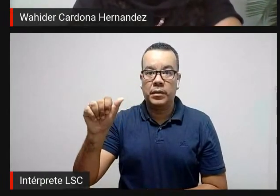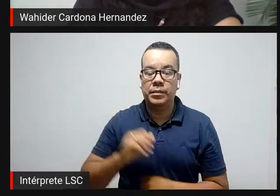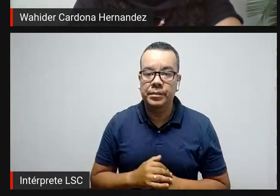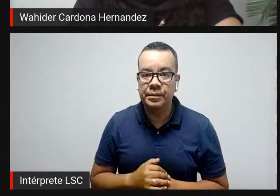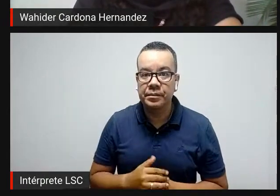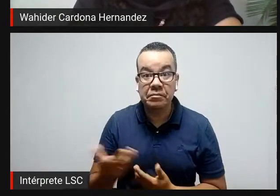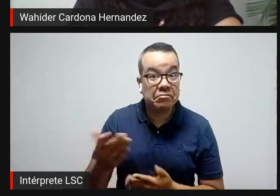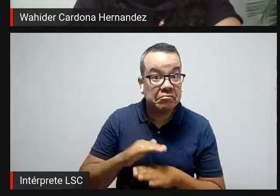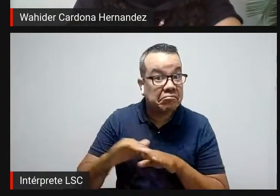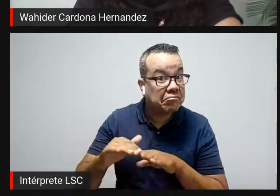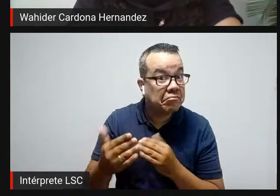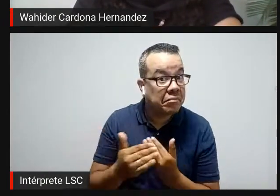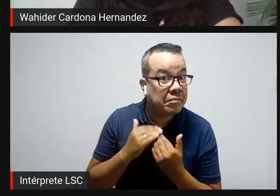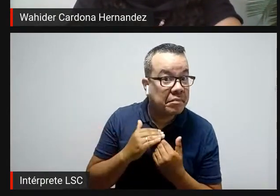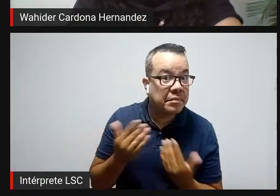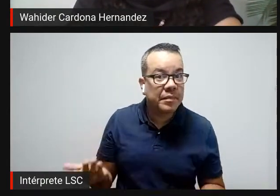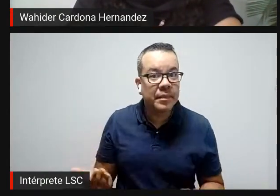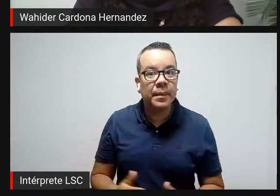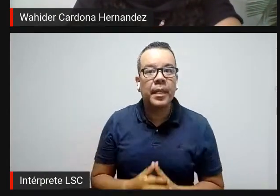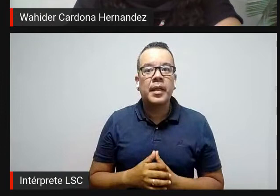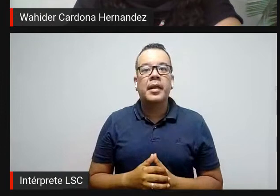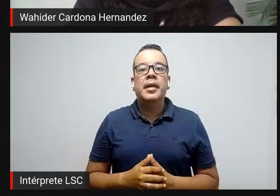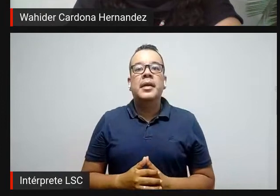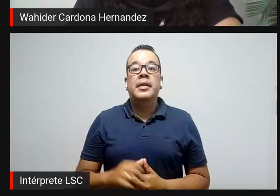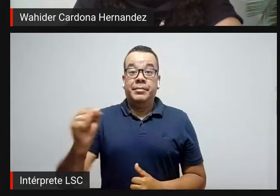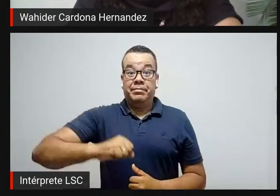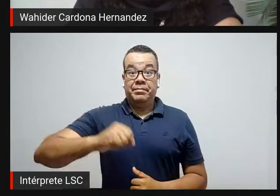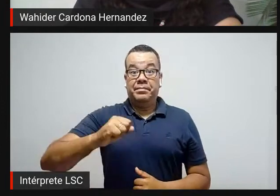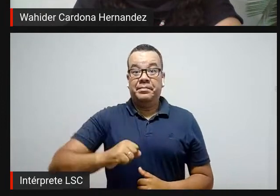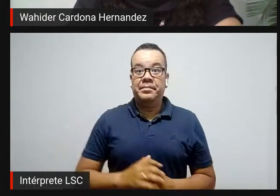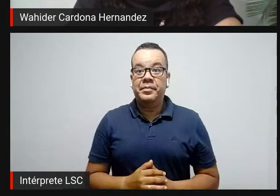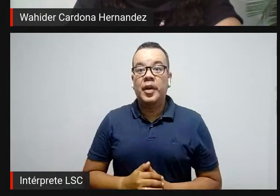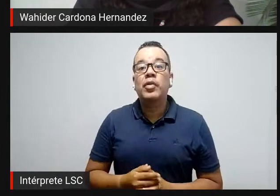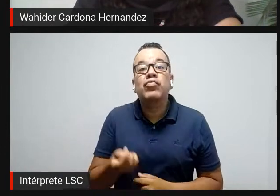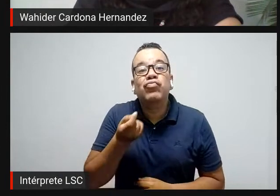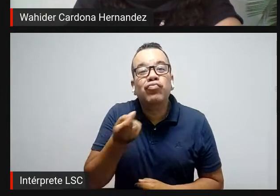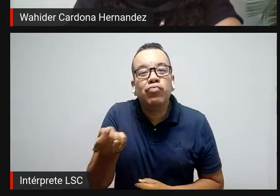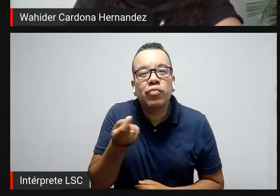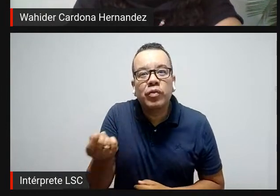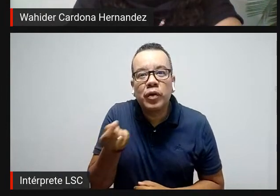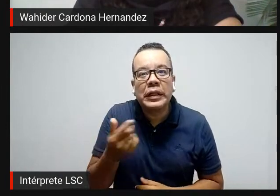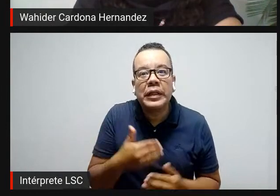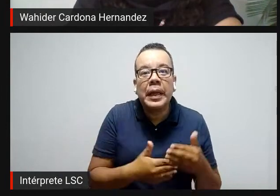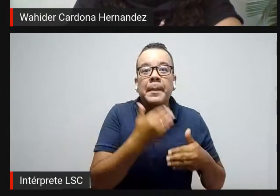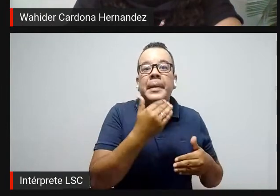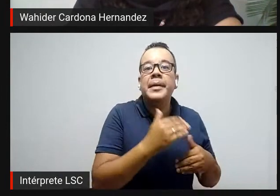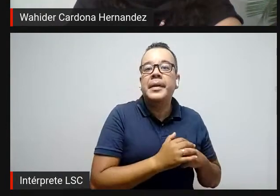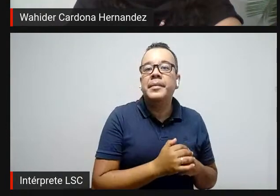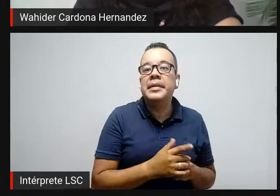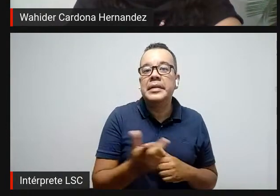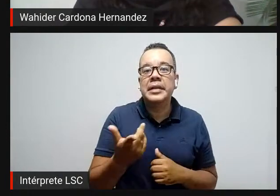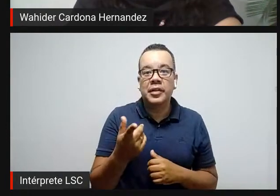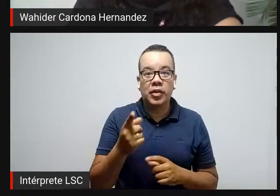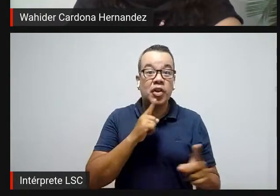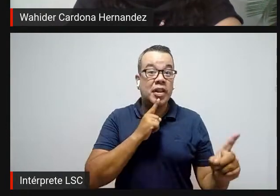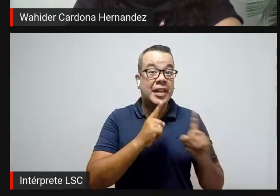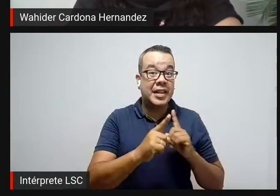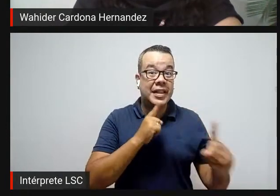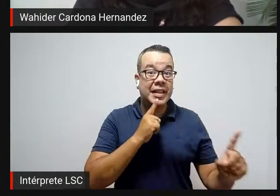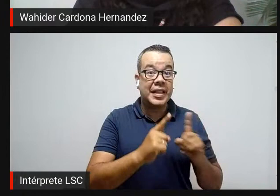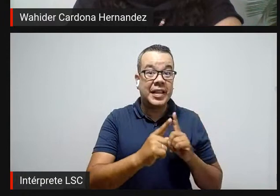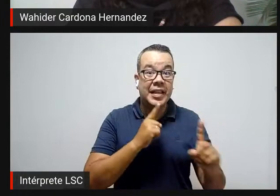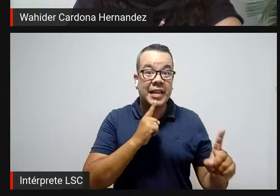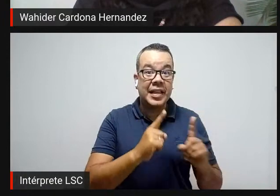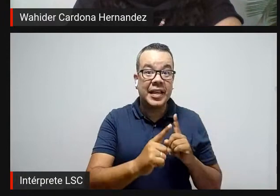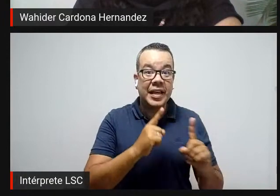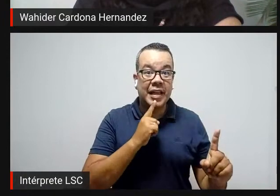para que nos invites. Bueno, que muy pronto estaremos iniciando los diálogos de ciudad y eso me tiene